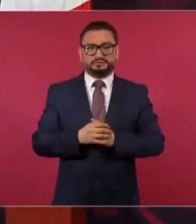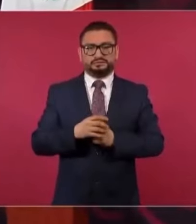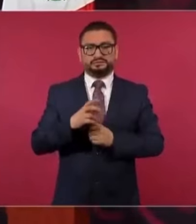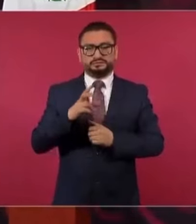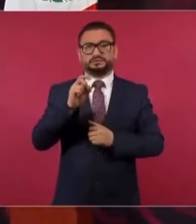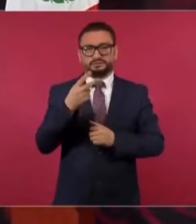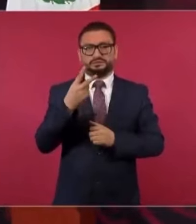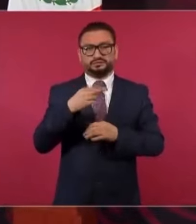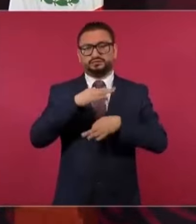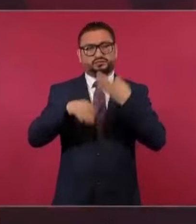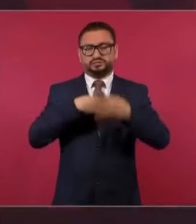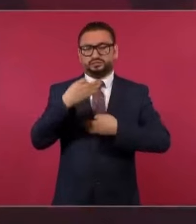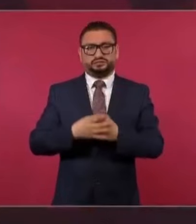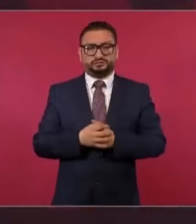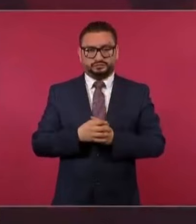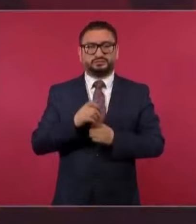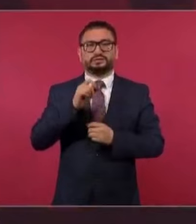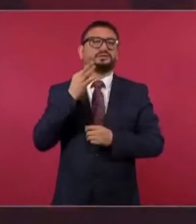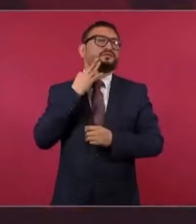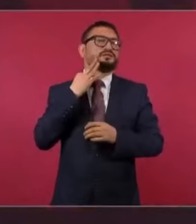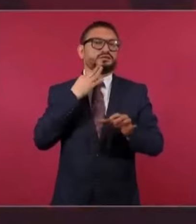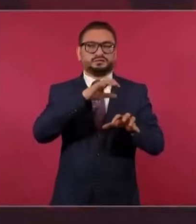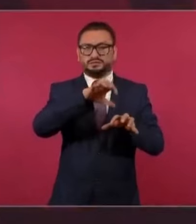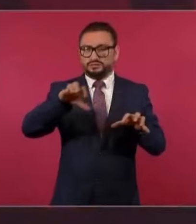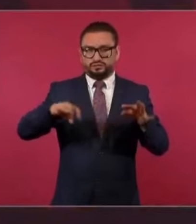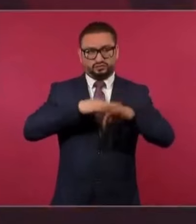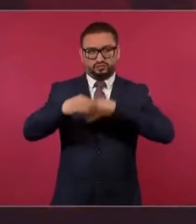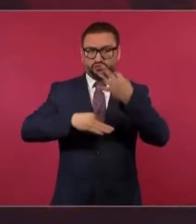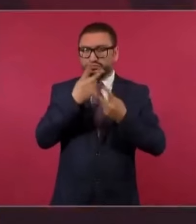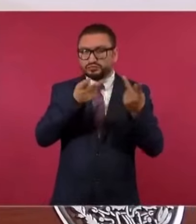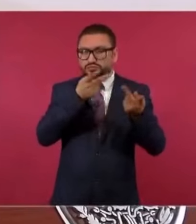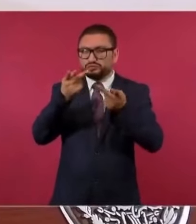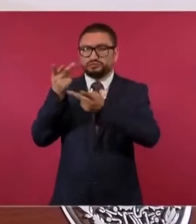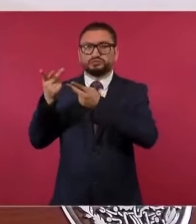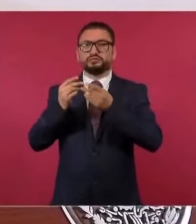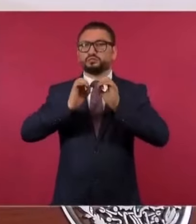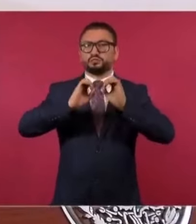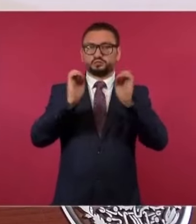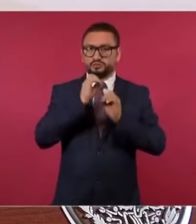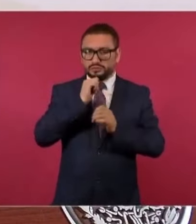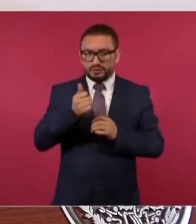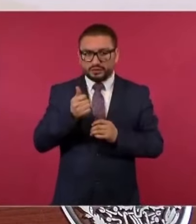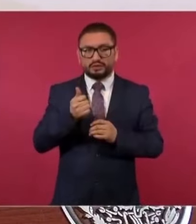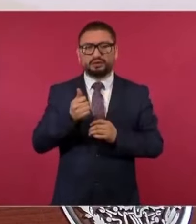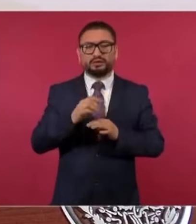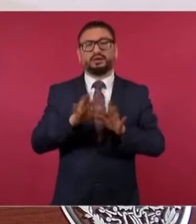32. Todos. Y la fiscalía. Todas las fiscalías. Y ya cuando no se encontró nada, nada más